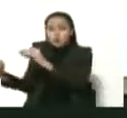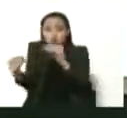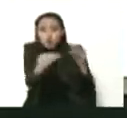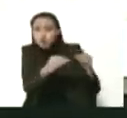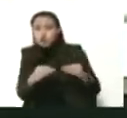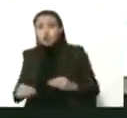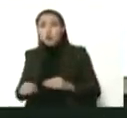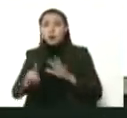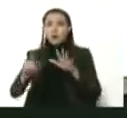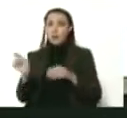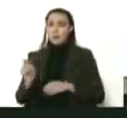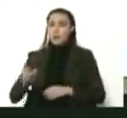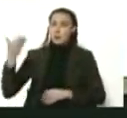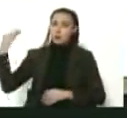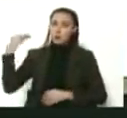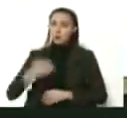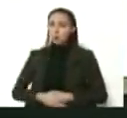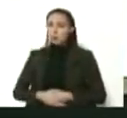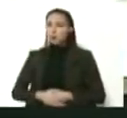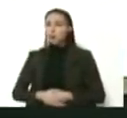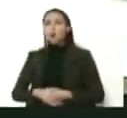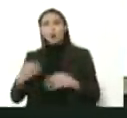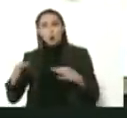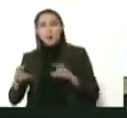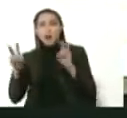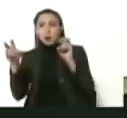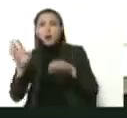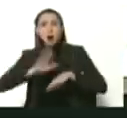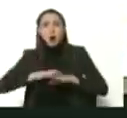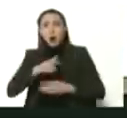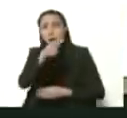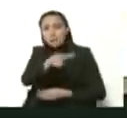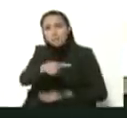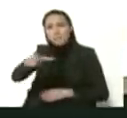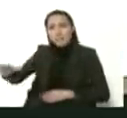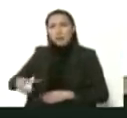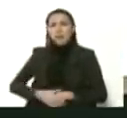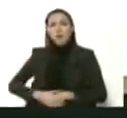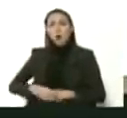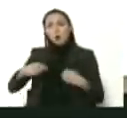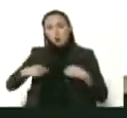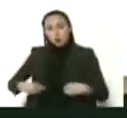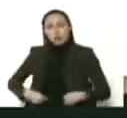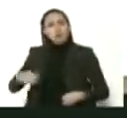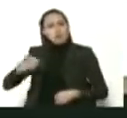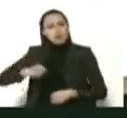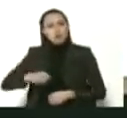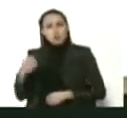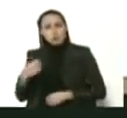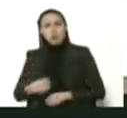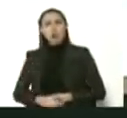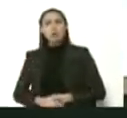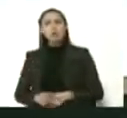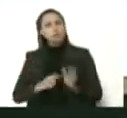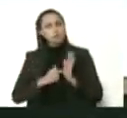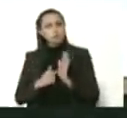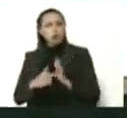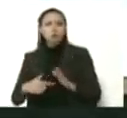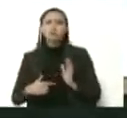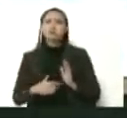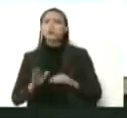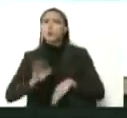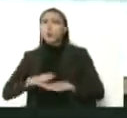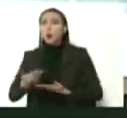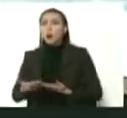hace 6 meses. Vamos a la nueva normalidad, porque mucha gente, así es el ser humano. El ser humano aspira, cuando